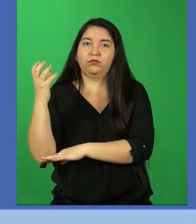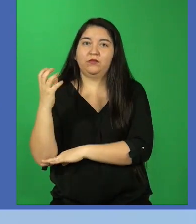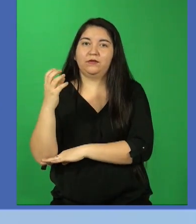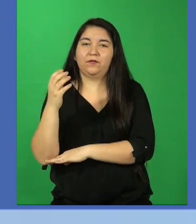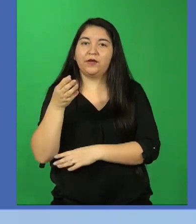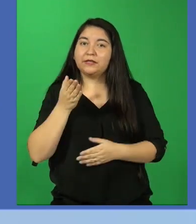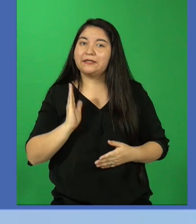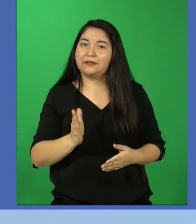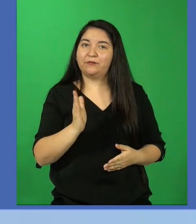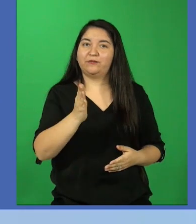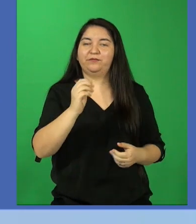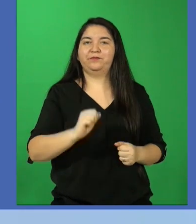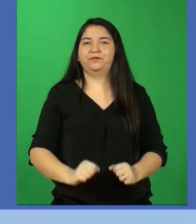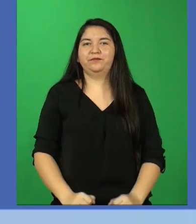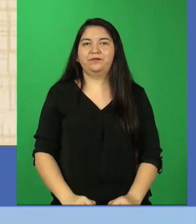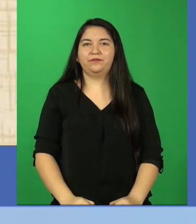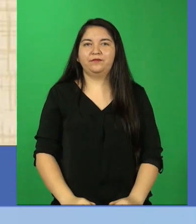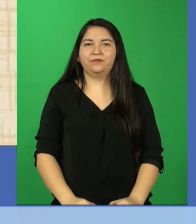¿Sigamos?